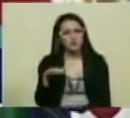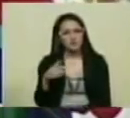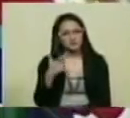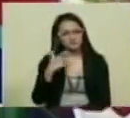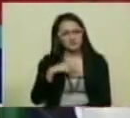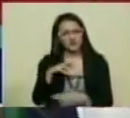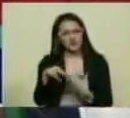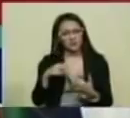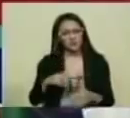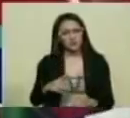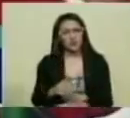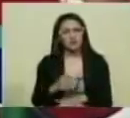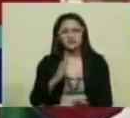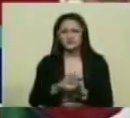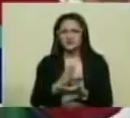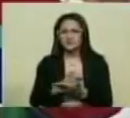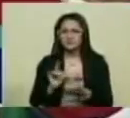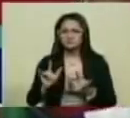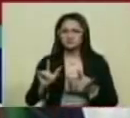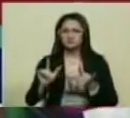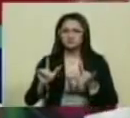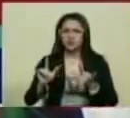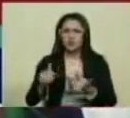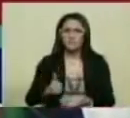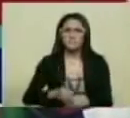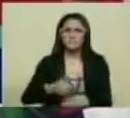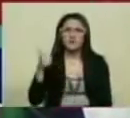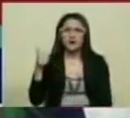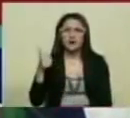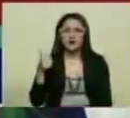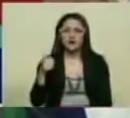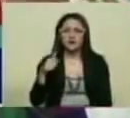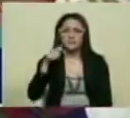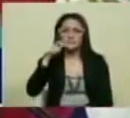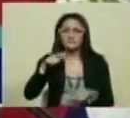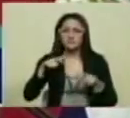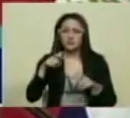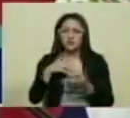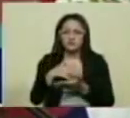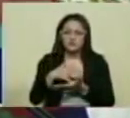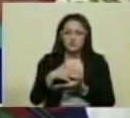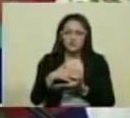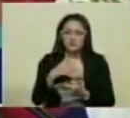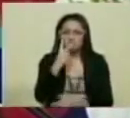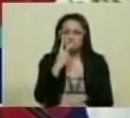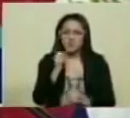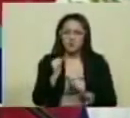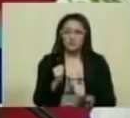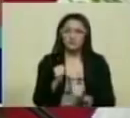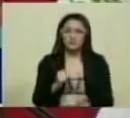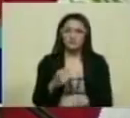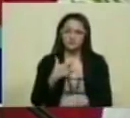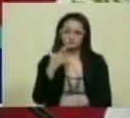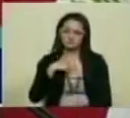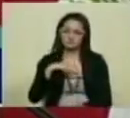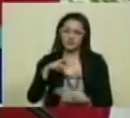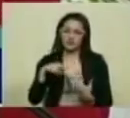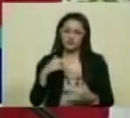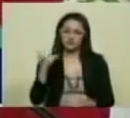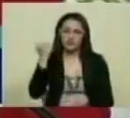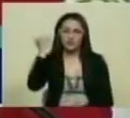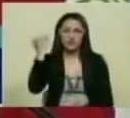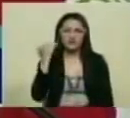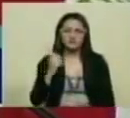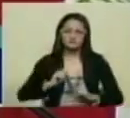revolucionario siempre amó más al que más necesidad tenía. Por su carácter revolucionario, y se entregó a los